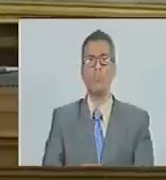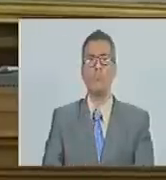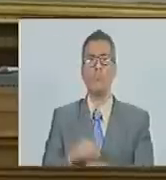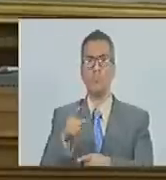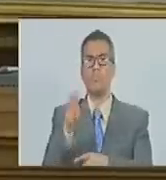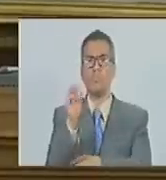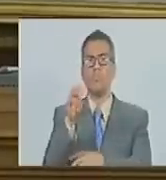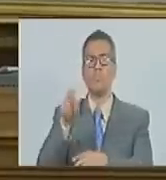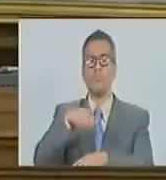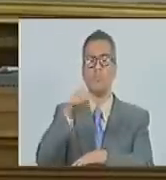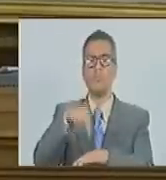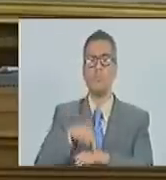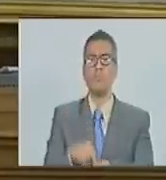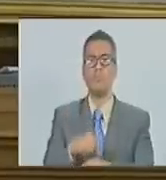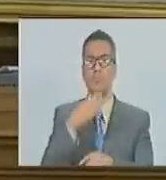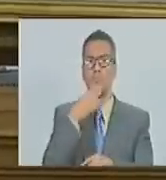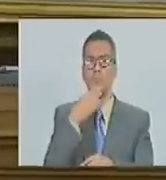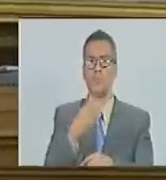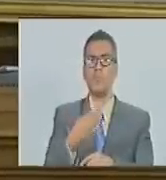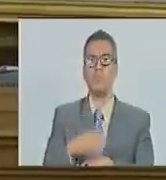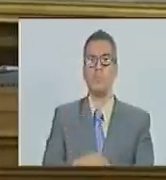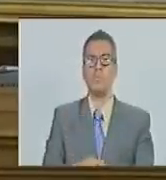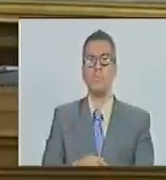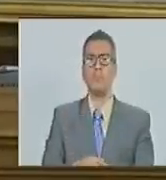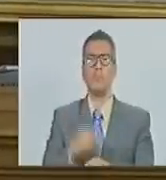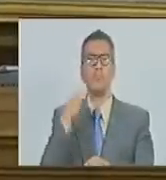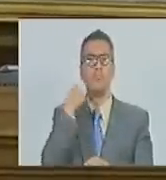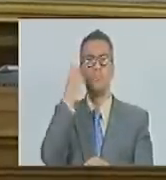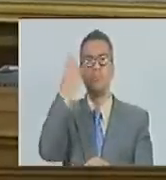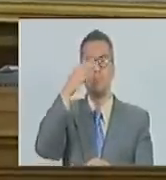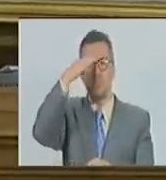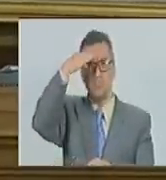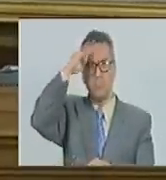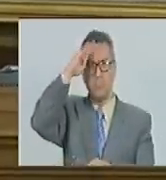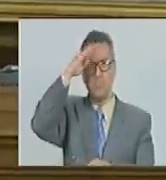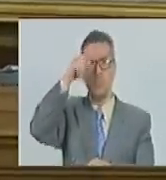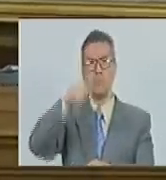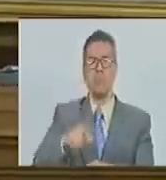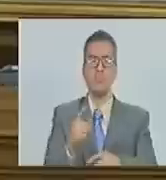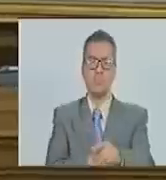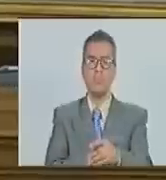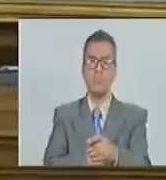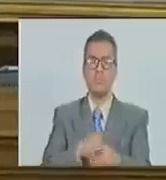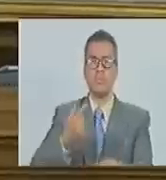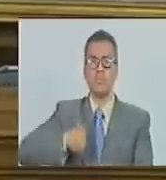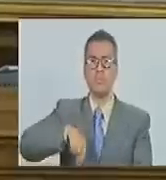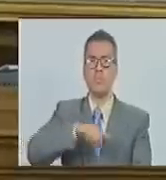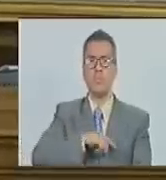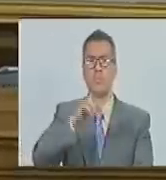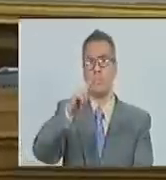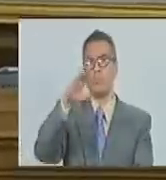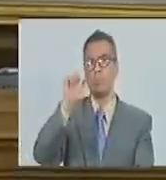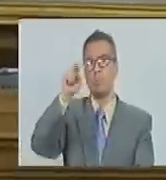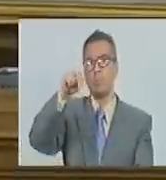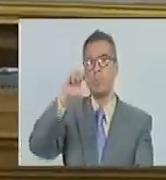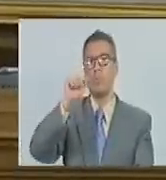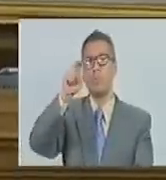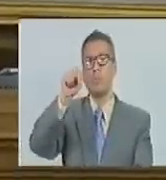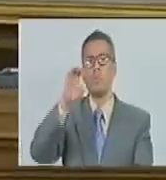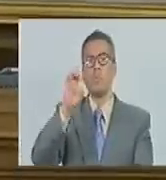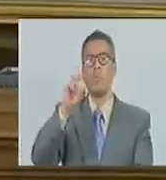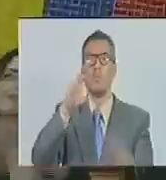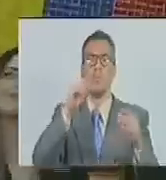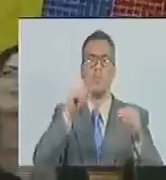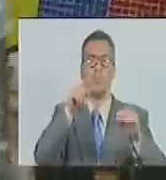esta asamblea para solicitar a un héroe de Cuba, a un hermano nuestro, a René González, para que tome la